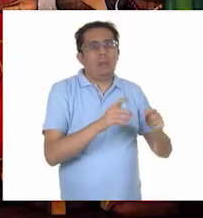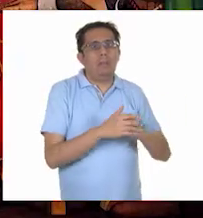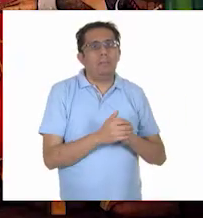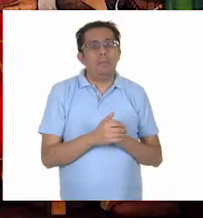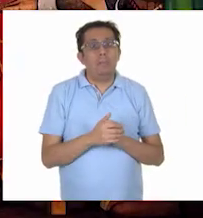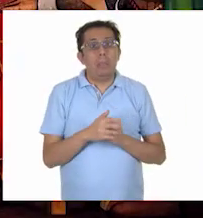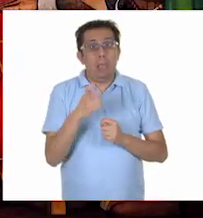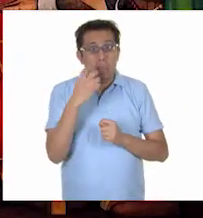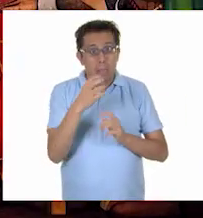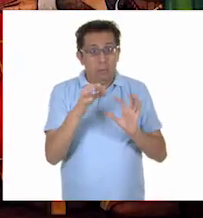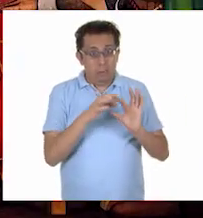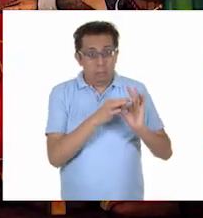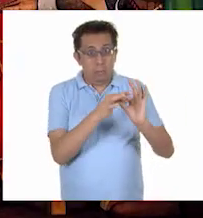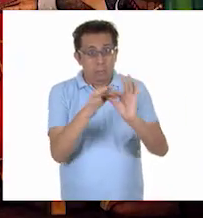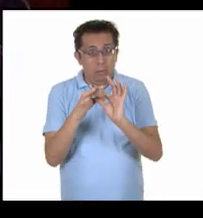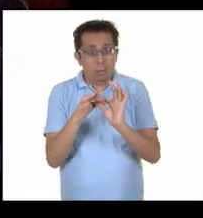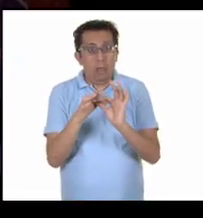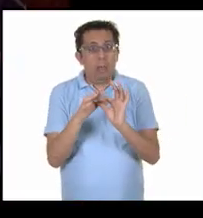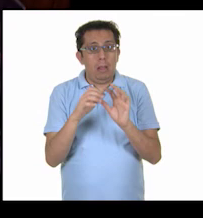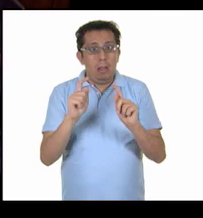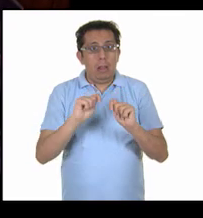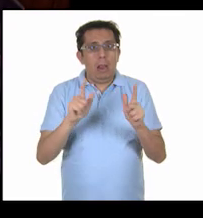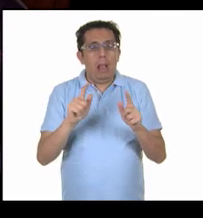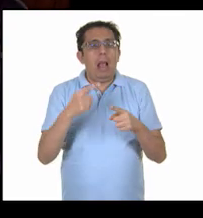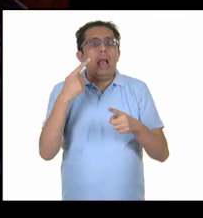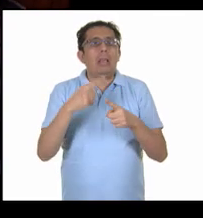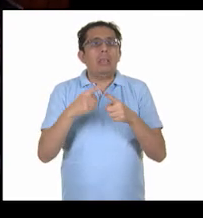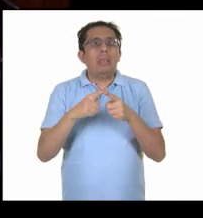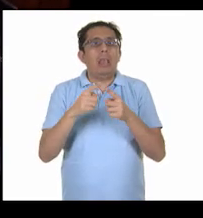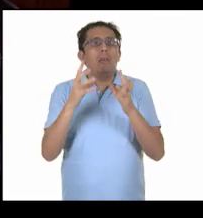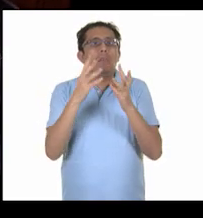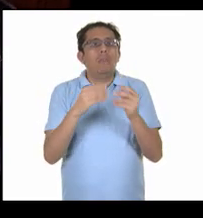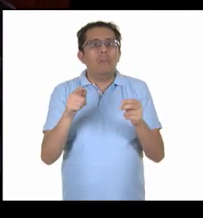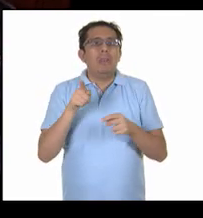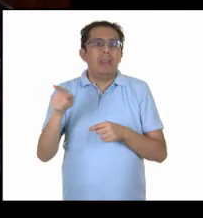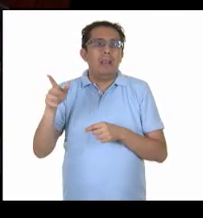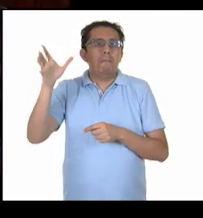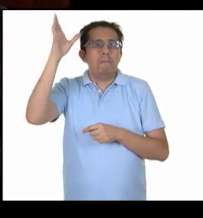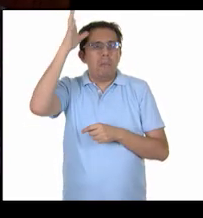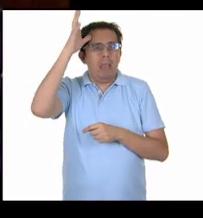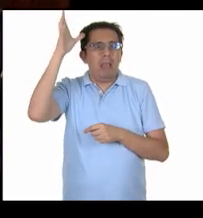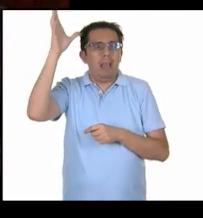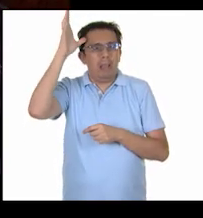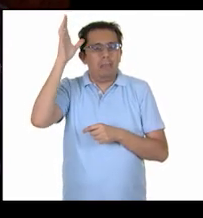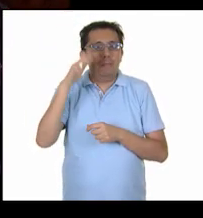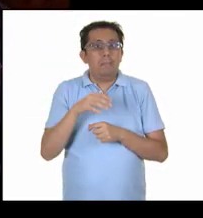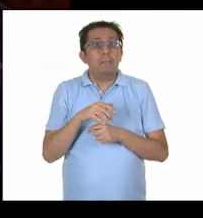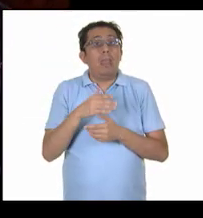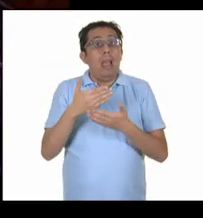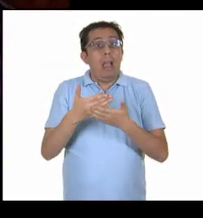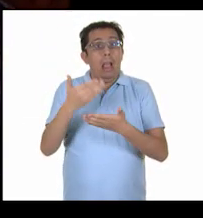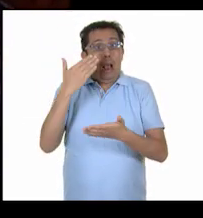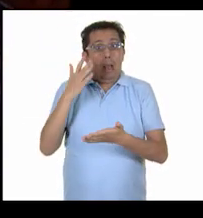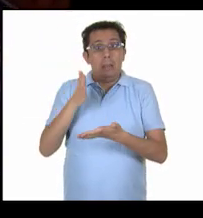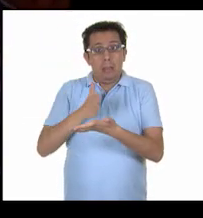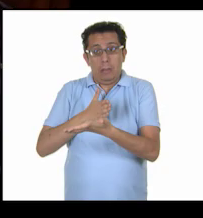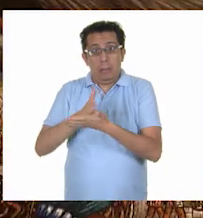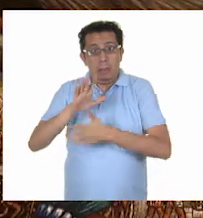alianza hispano-tlaxcalteca los que desaparecieron fueron los tenochtcas. Con la conquista de Tenochtitlán se